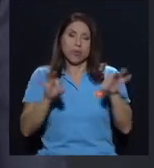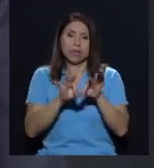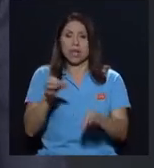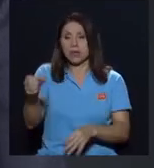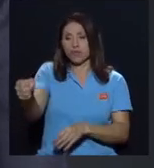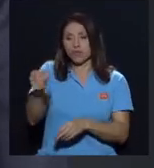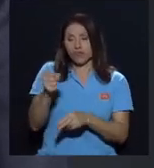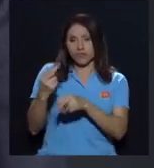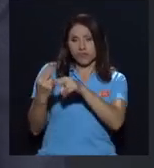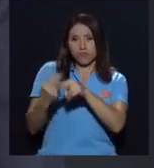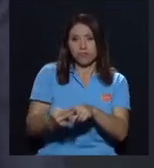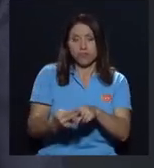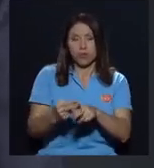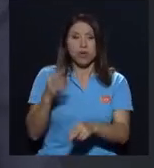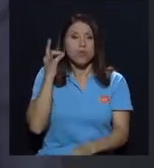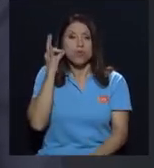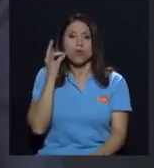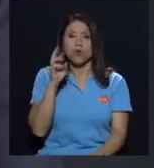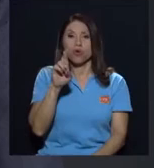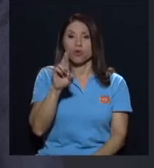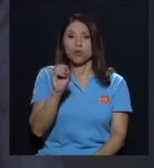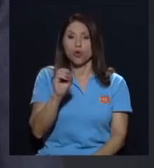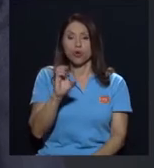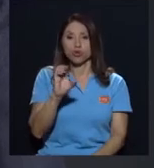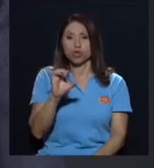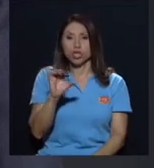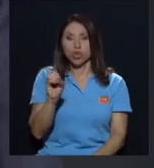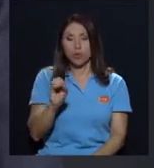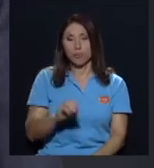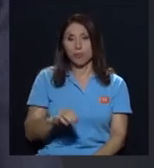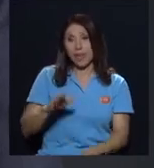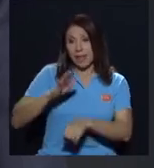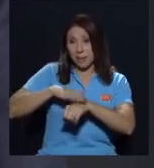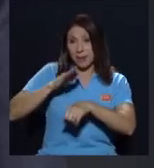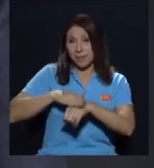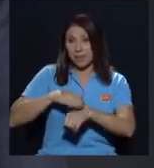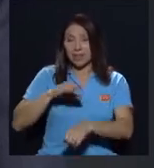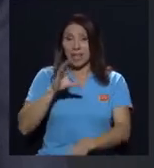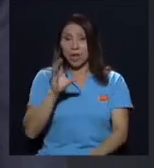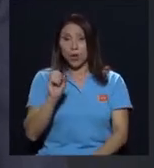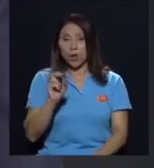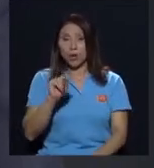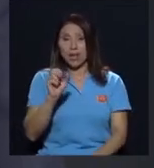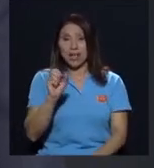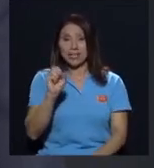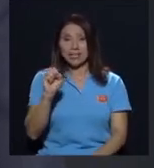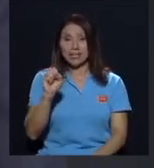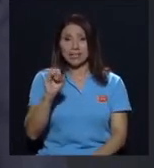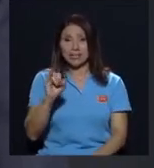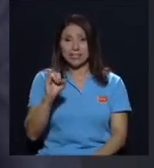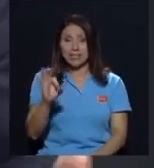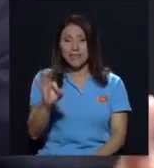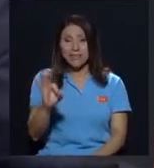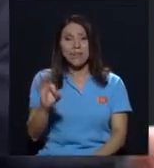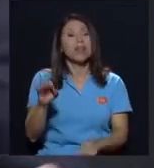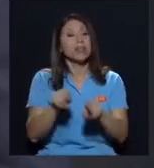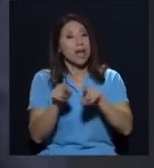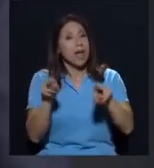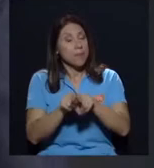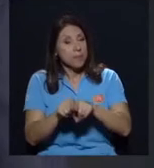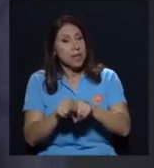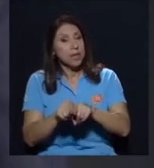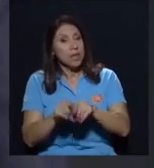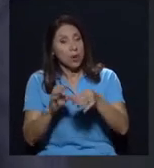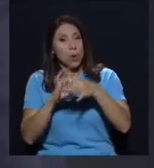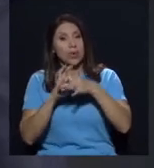a que permita no solamente en el seno del conocer sino también en la coordinación con el banco central el banco empresa tiene